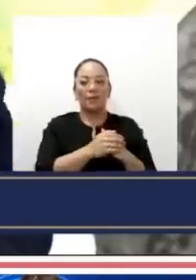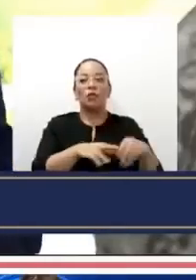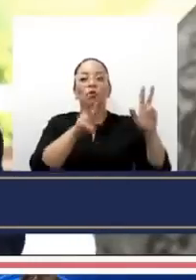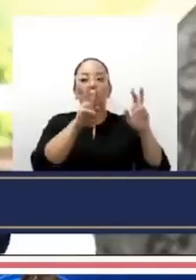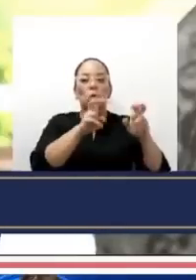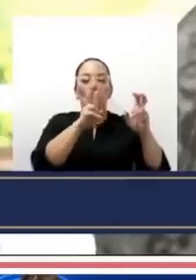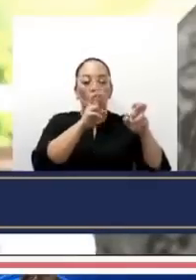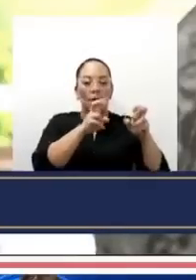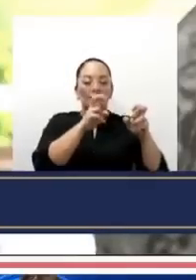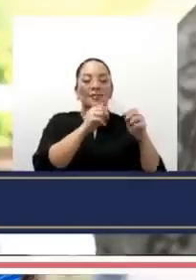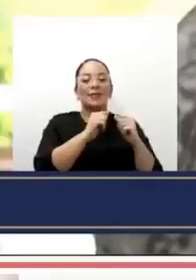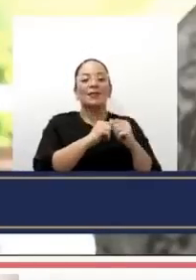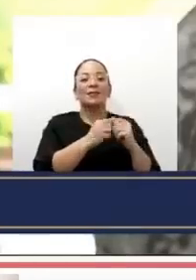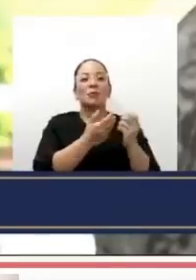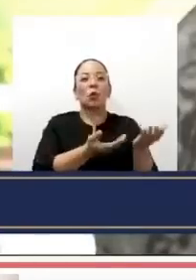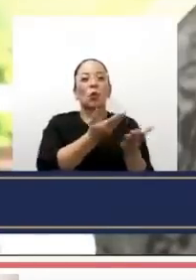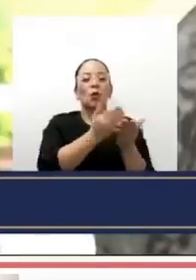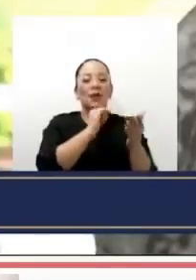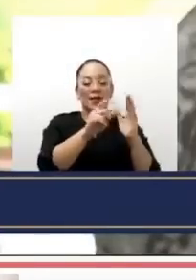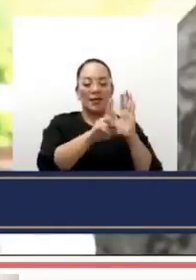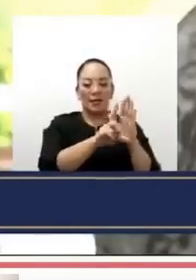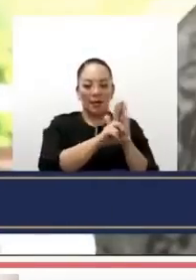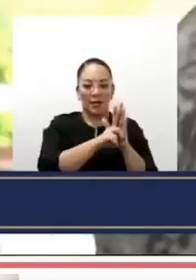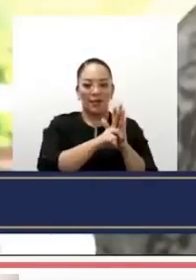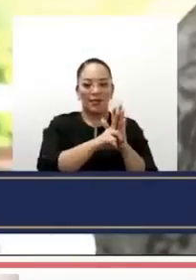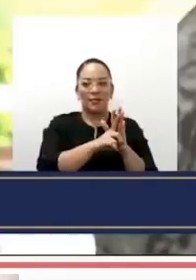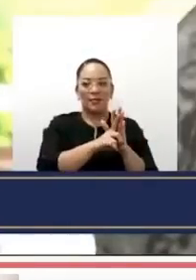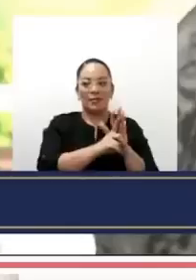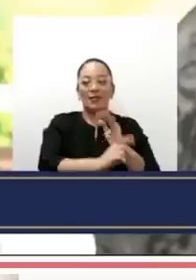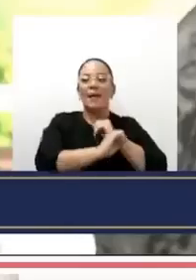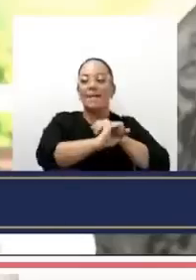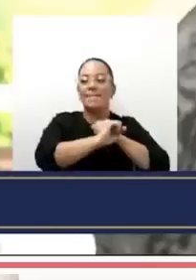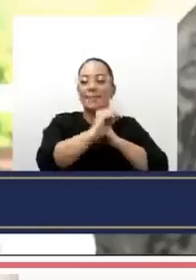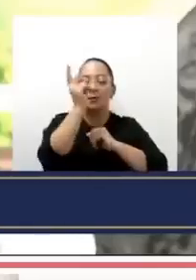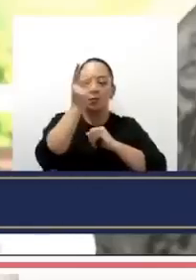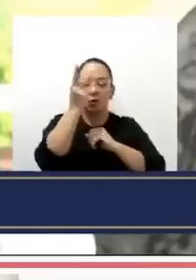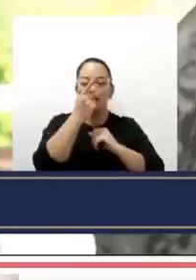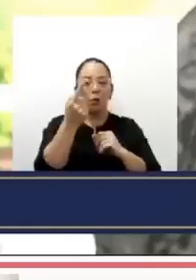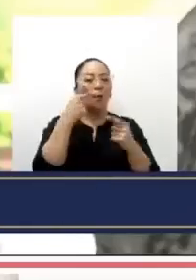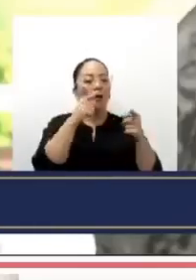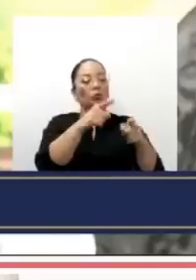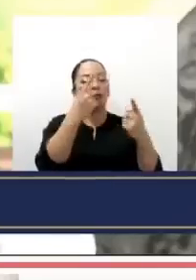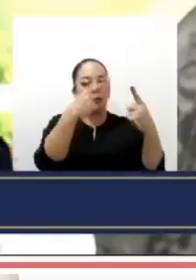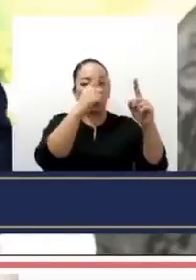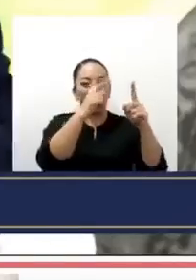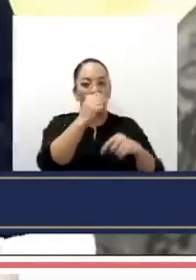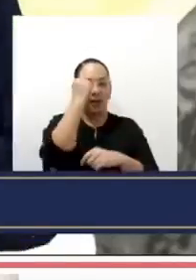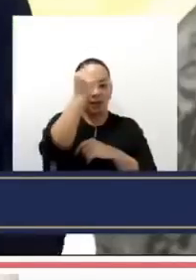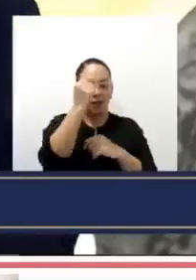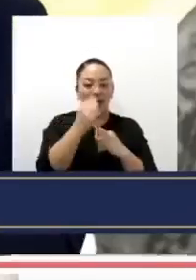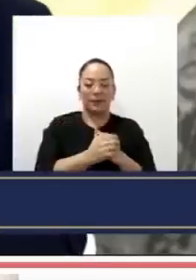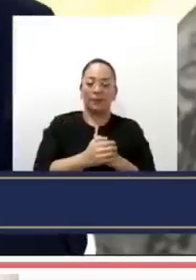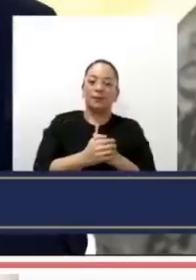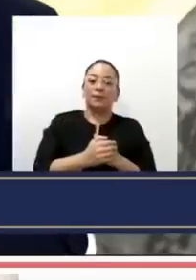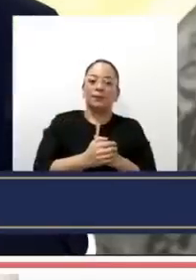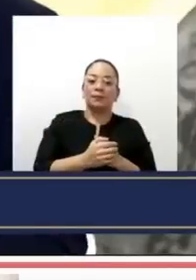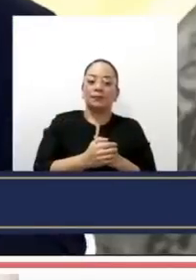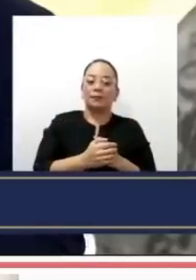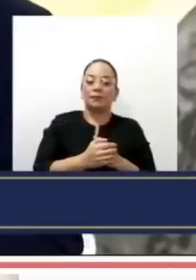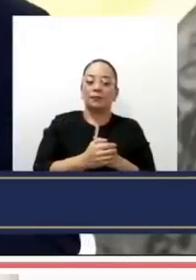supuestas contribuciones ilegales de la campaña política que lo llevó usted al poder. Y estos